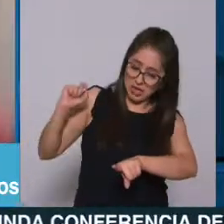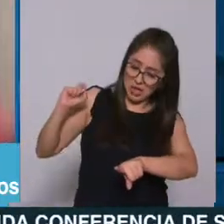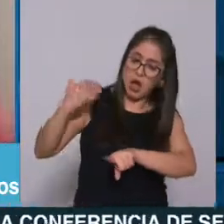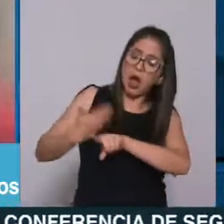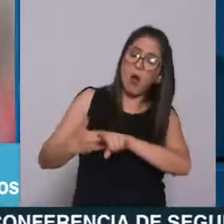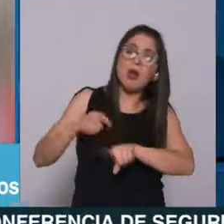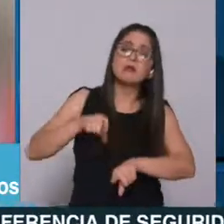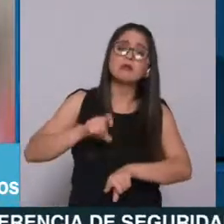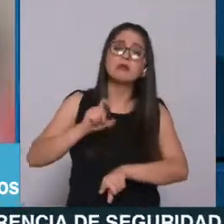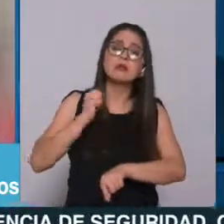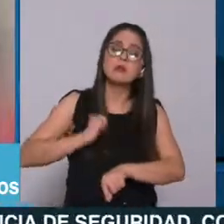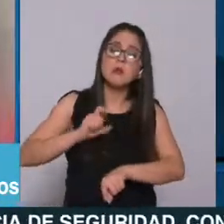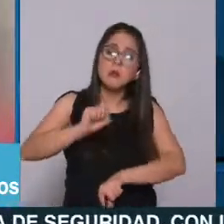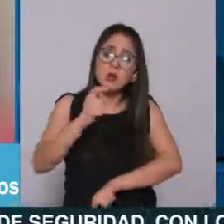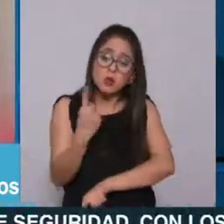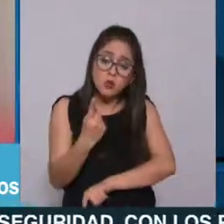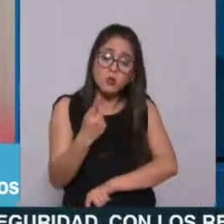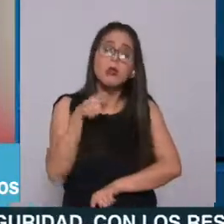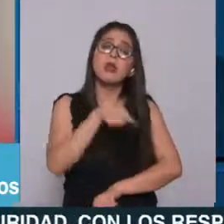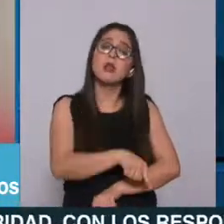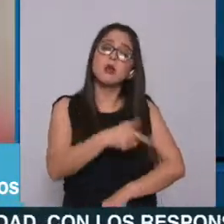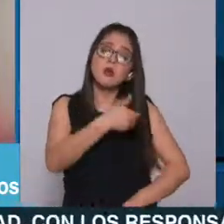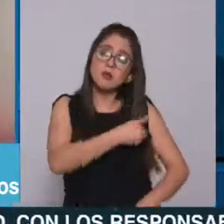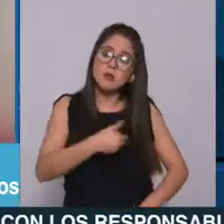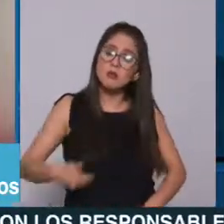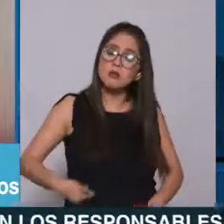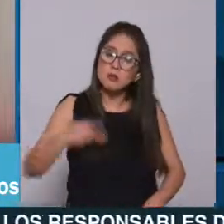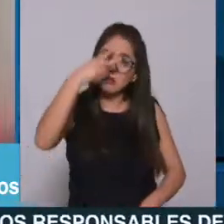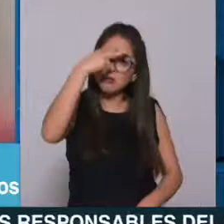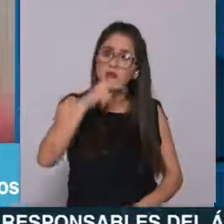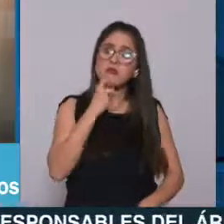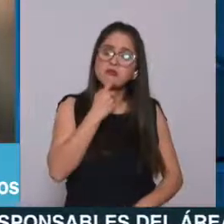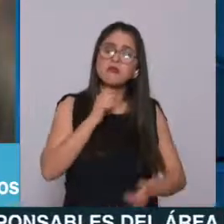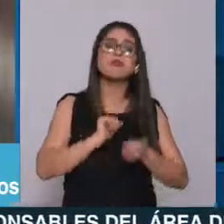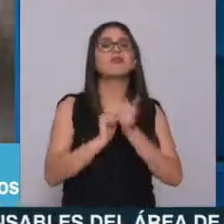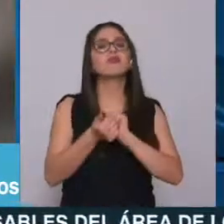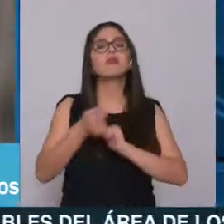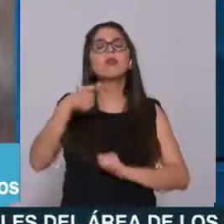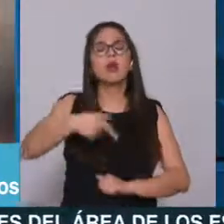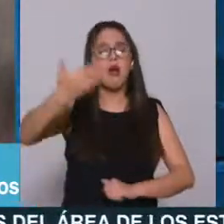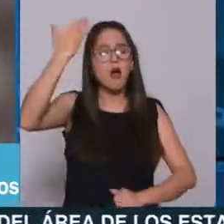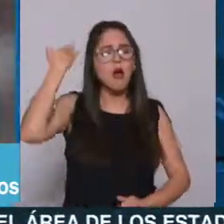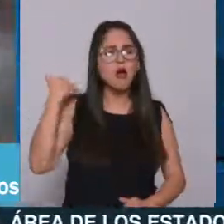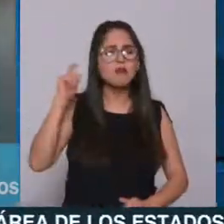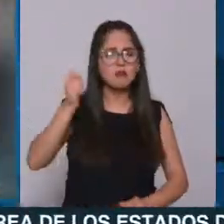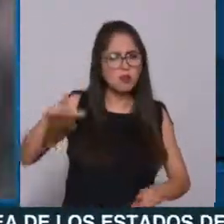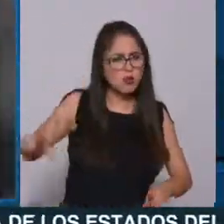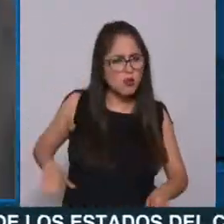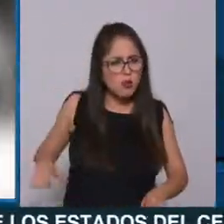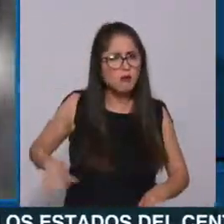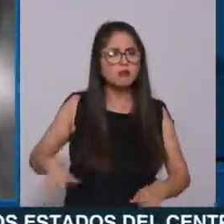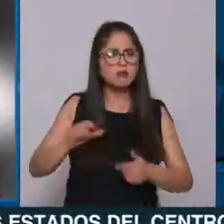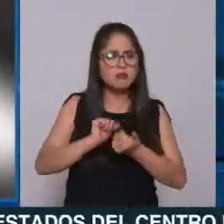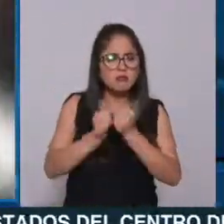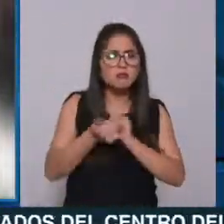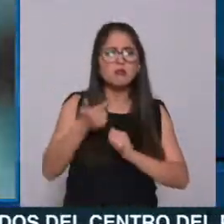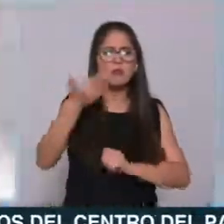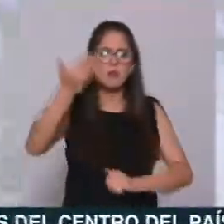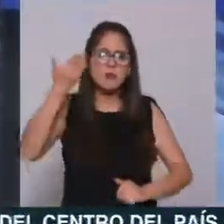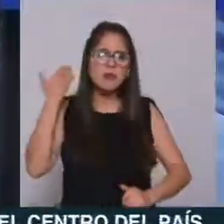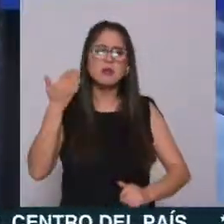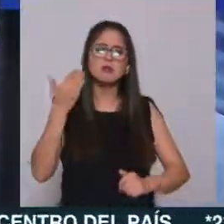de Andrés Manuel López Obrador se ha retomado, digamos, esa parte. Porque en los anteriores gobiernos se había perdido, digamos, un poco